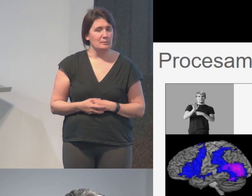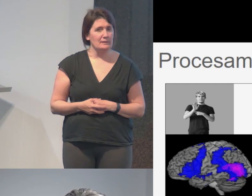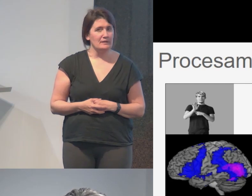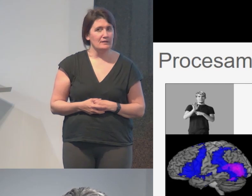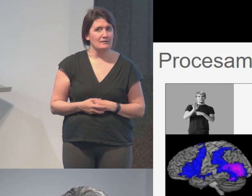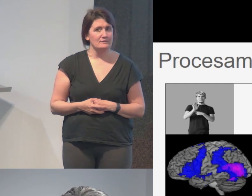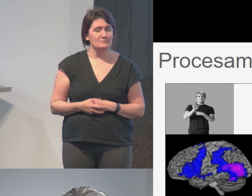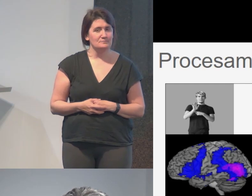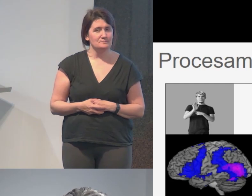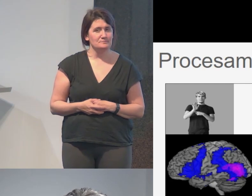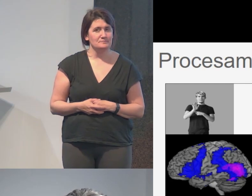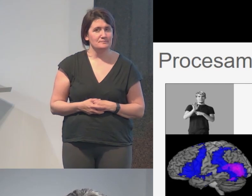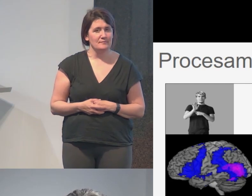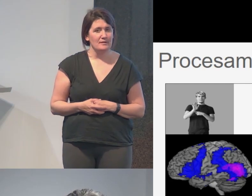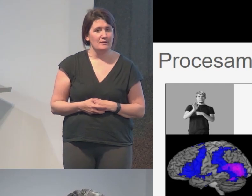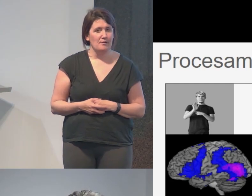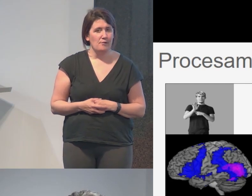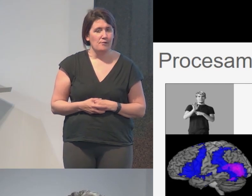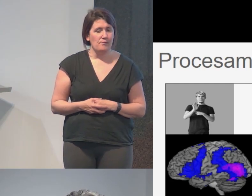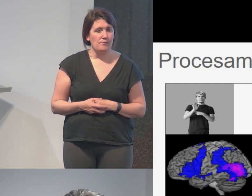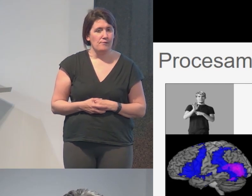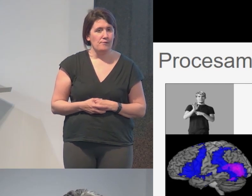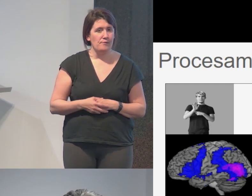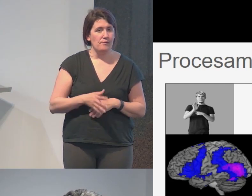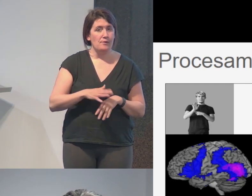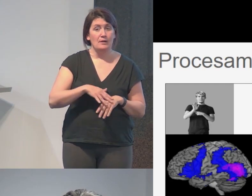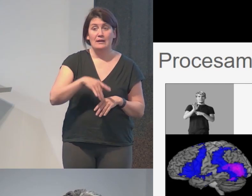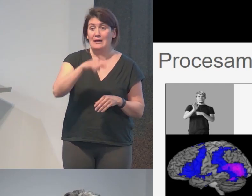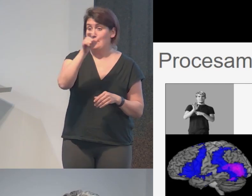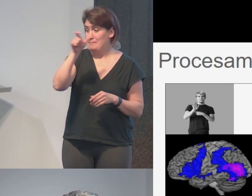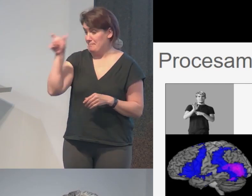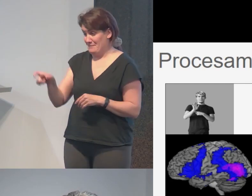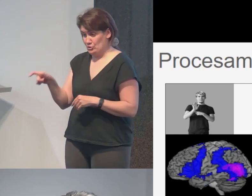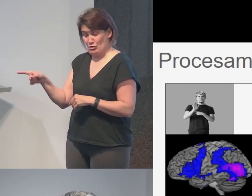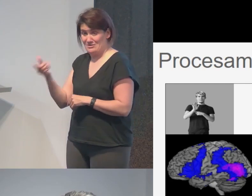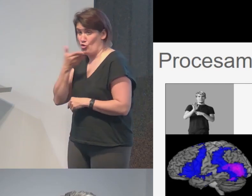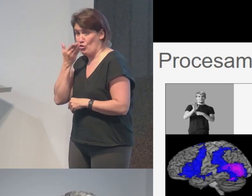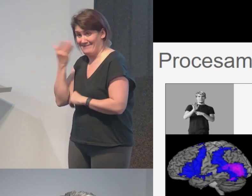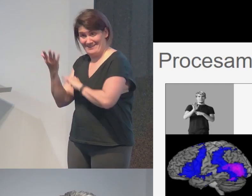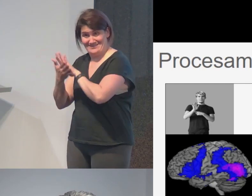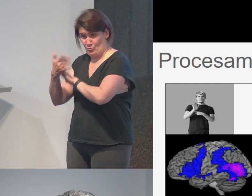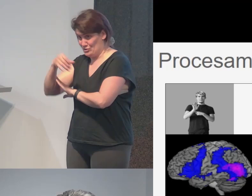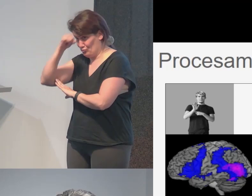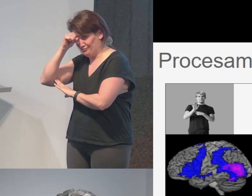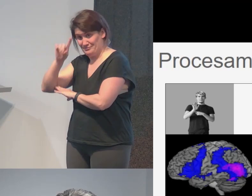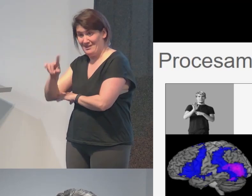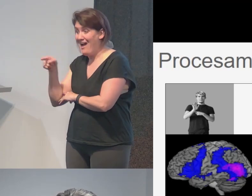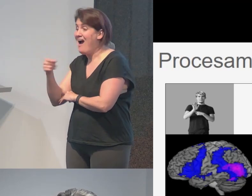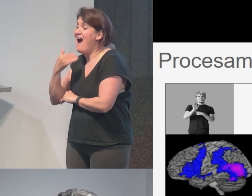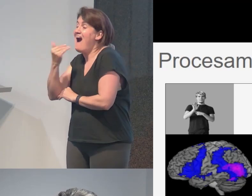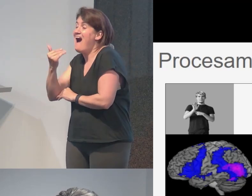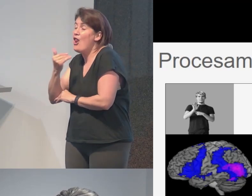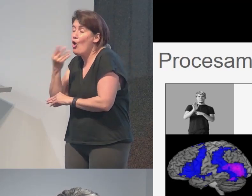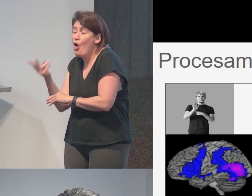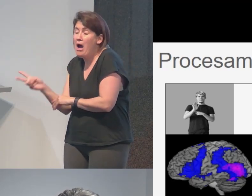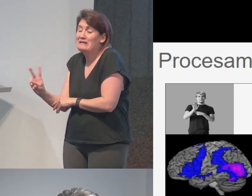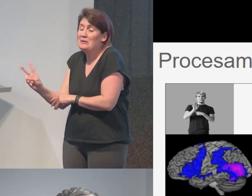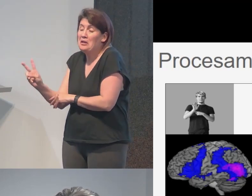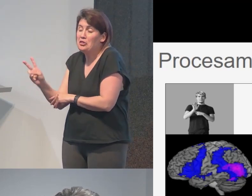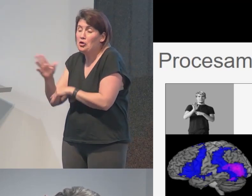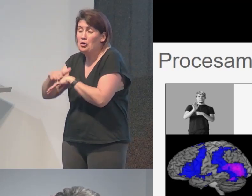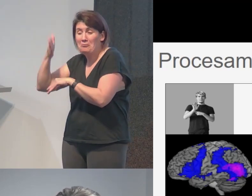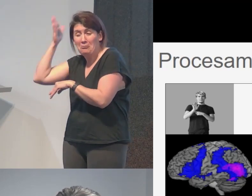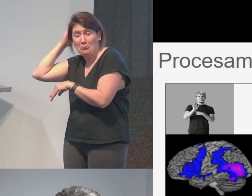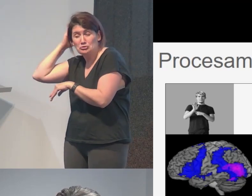Las personas que no sabían lengua de signos tienen algo de activación en la parte